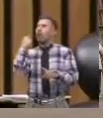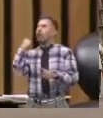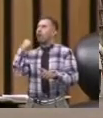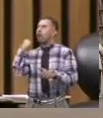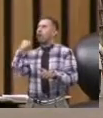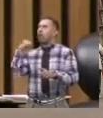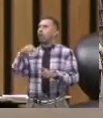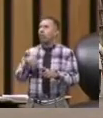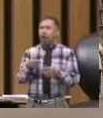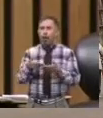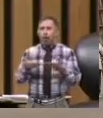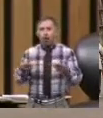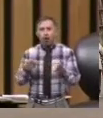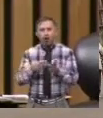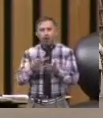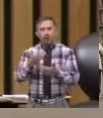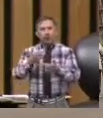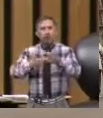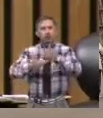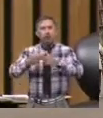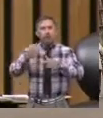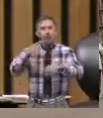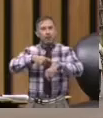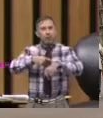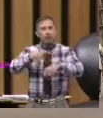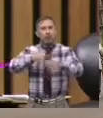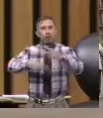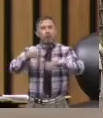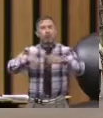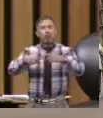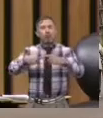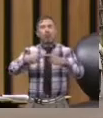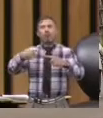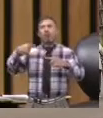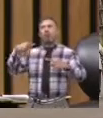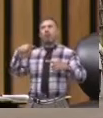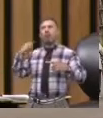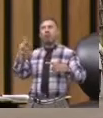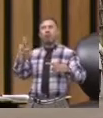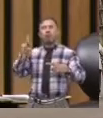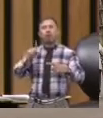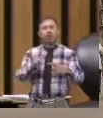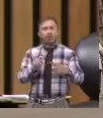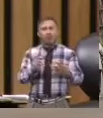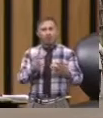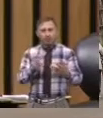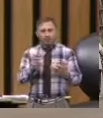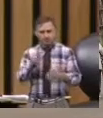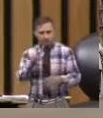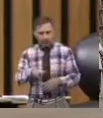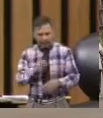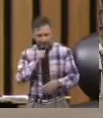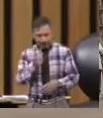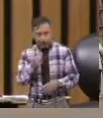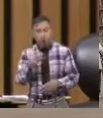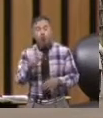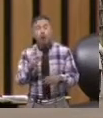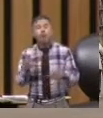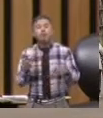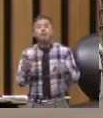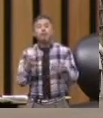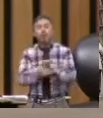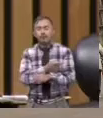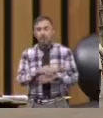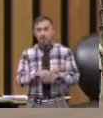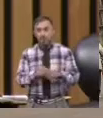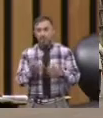presente o nos trasladáramos hacia atrás en el tiempo. Ello, por supuesto, no ha ocurrido. Lo que pasa es que la conducta que es